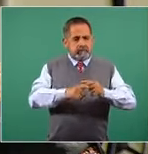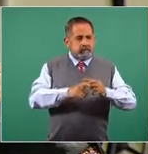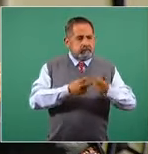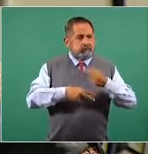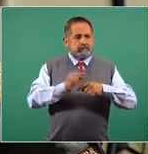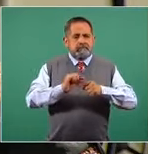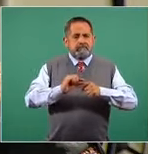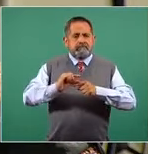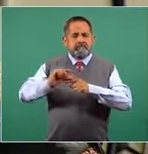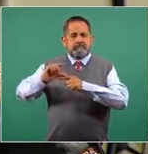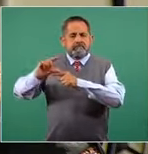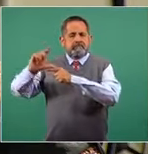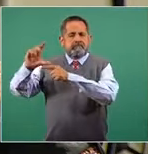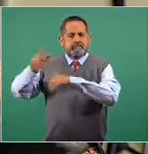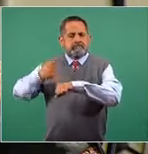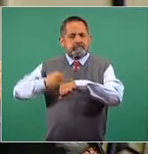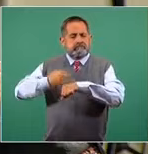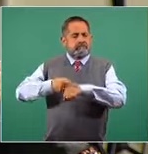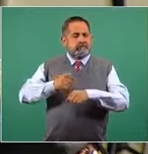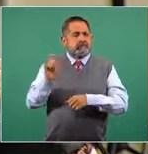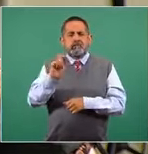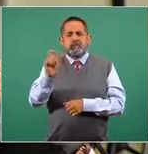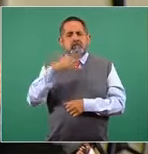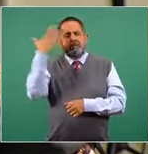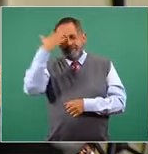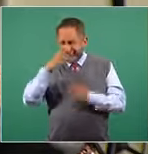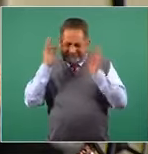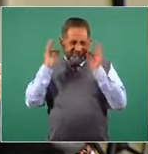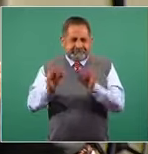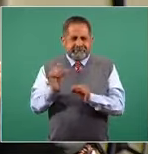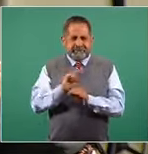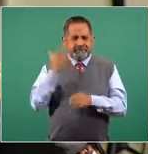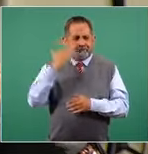leve incremento de contagios? ¿Hasta qué tiempo podremos saber? Mira,